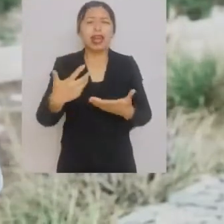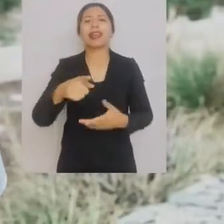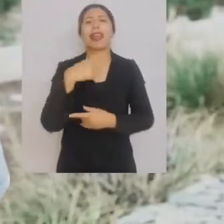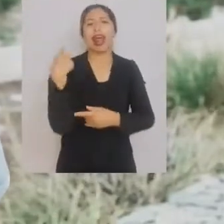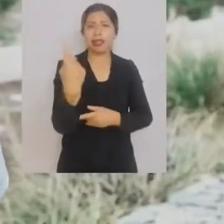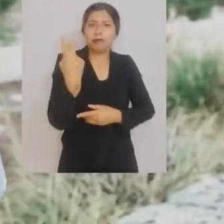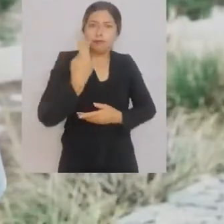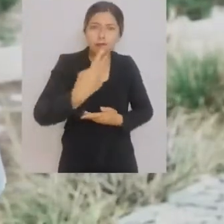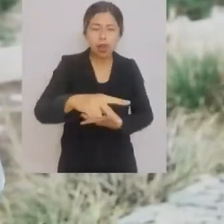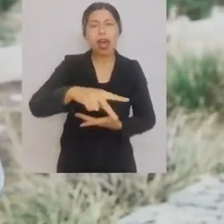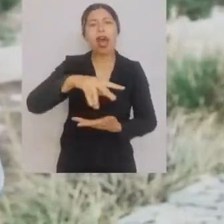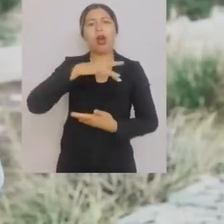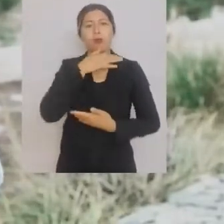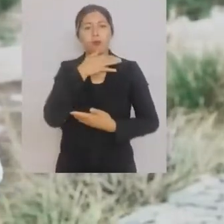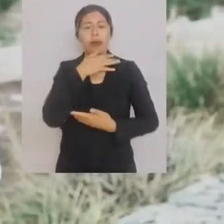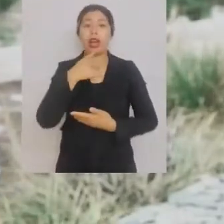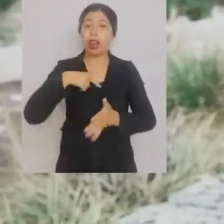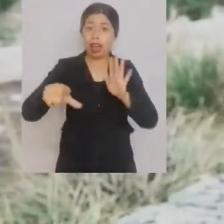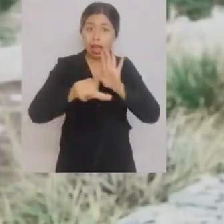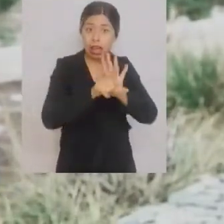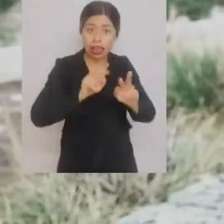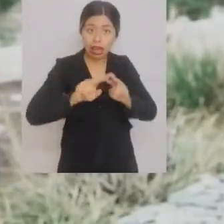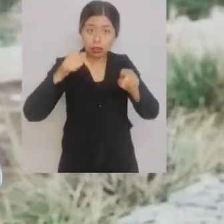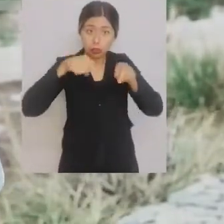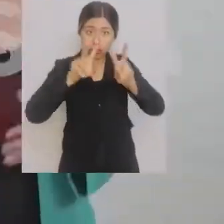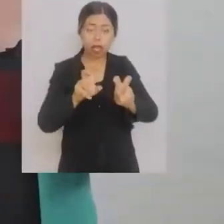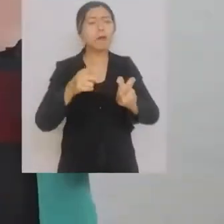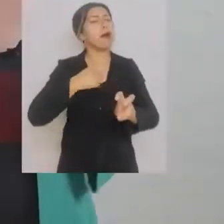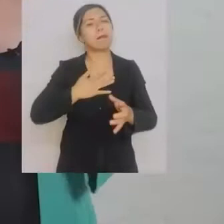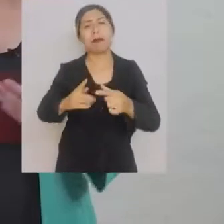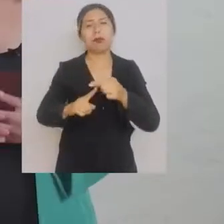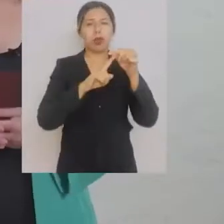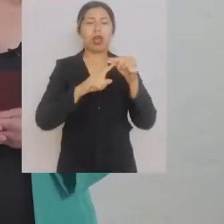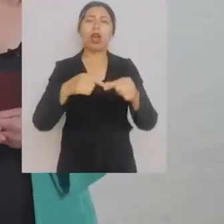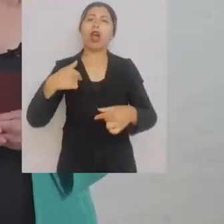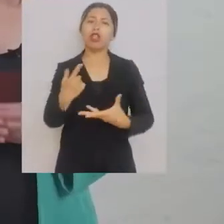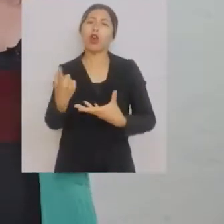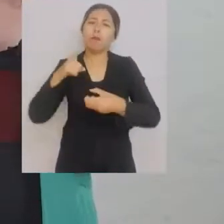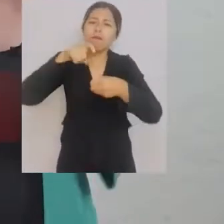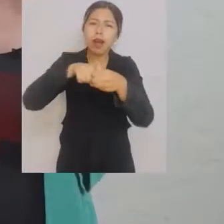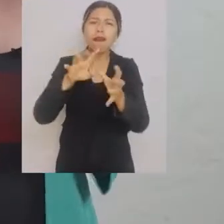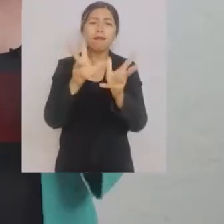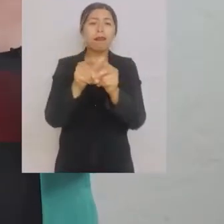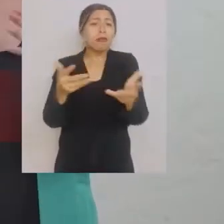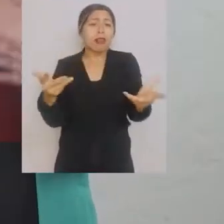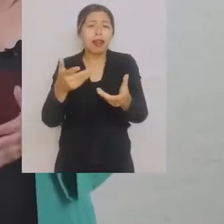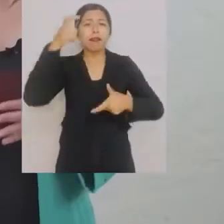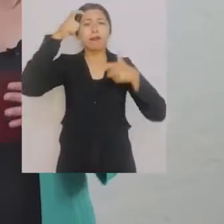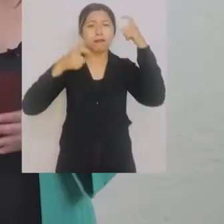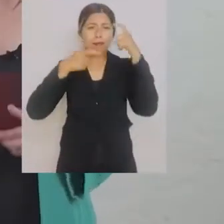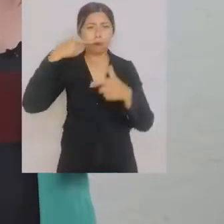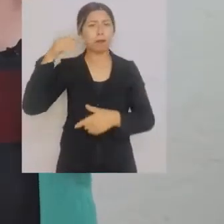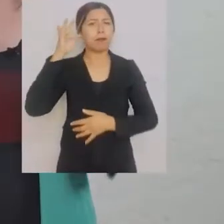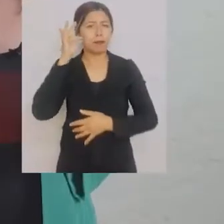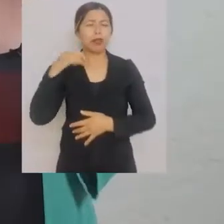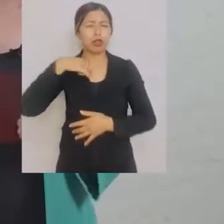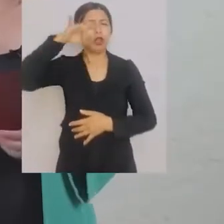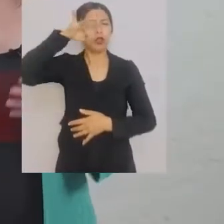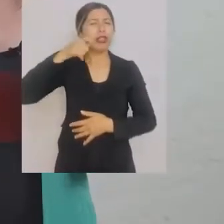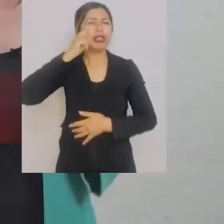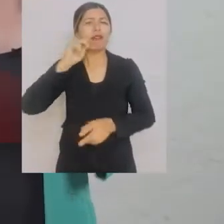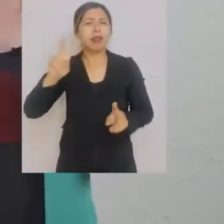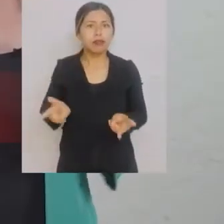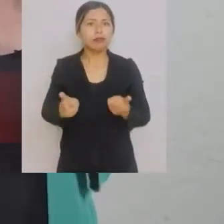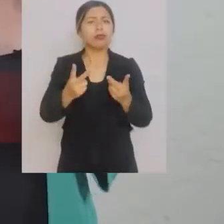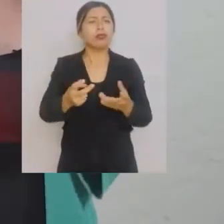necesidad urgente. Legislar al respecto es mi prioridad. Pertenezco a una familia de campesinos y de campesinas. Sé